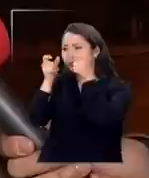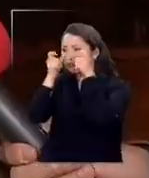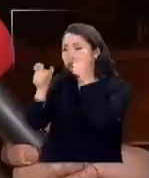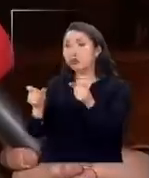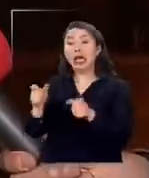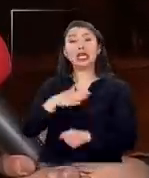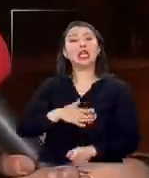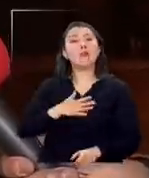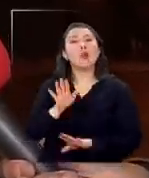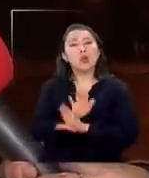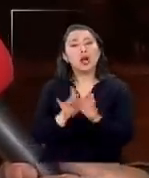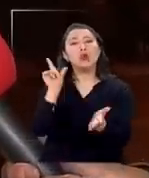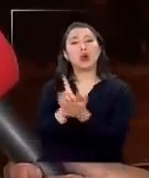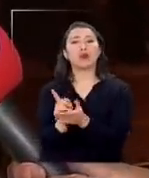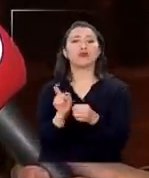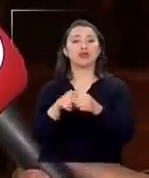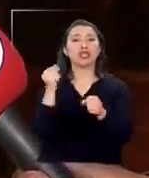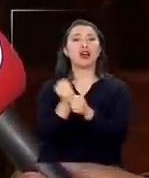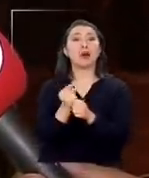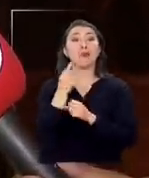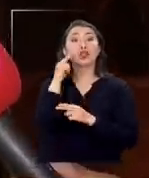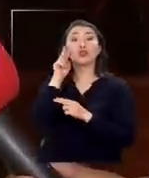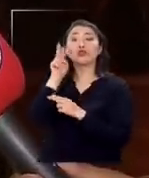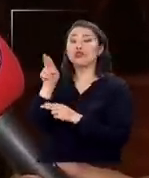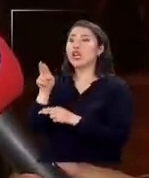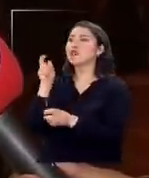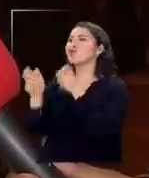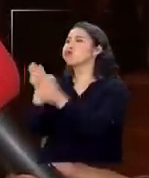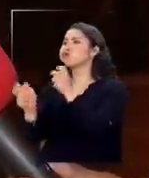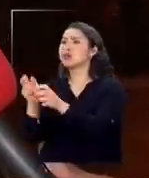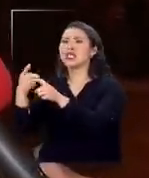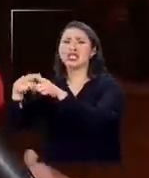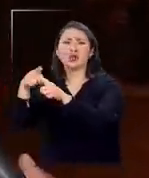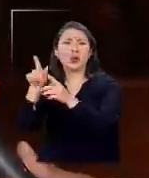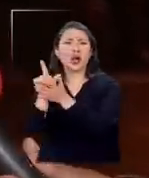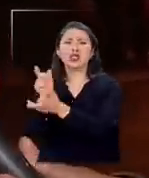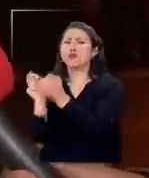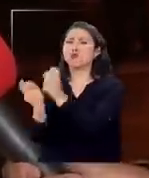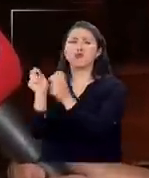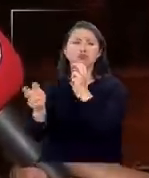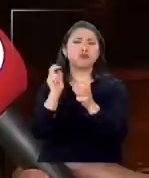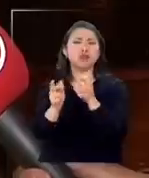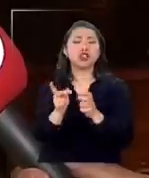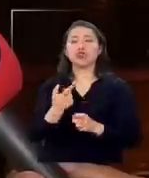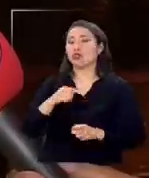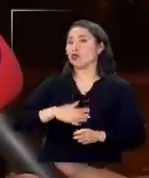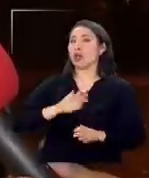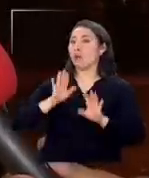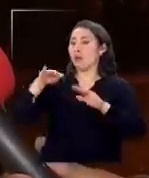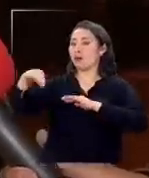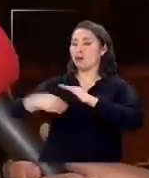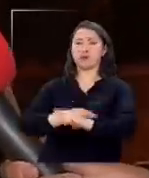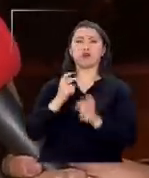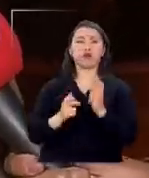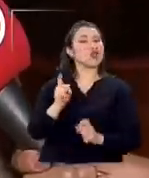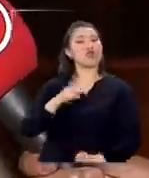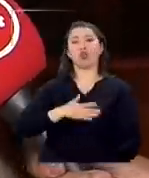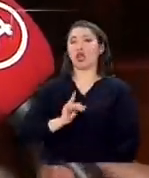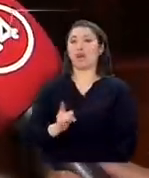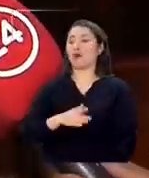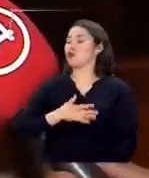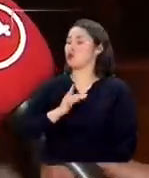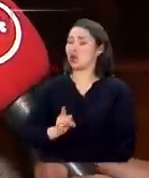Y queremos cuidar nuestra fuente de trabajo, porque tú ves que han saqueado todo tipo de negocios y no queríamos que a nosotros nos pase esto, no